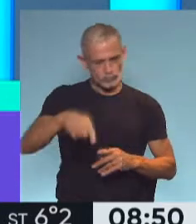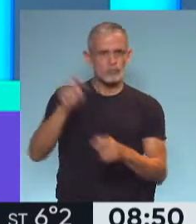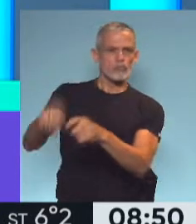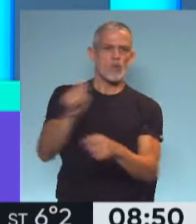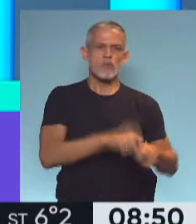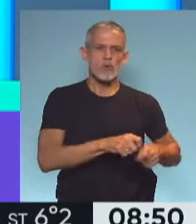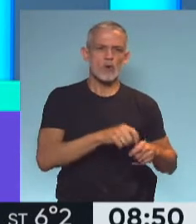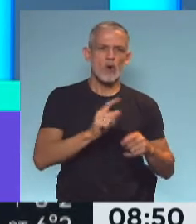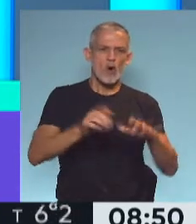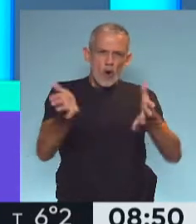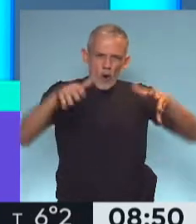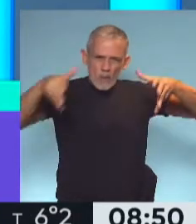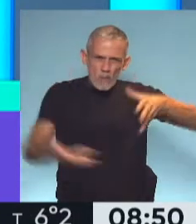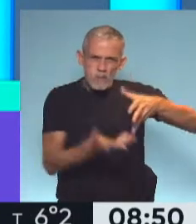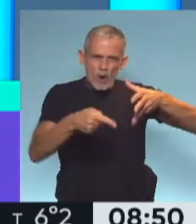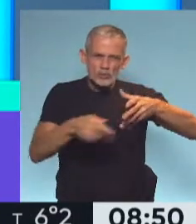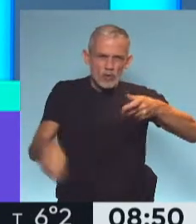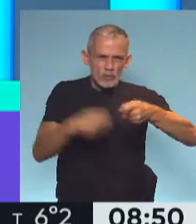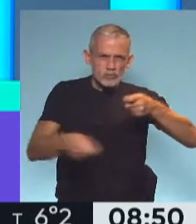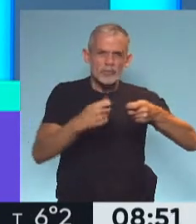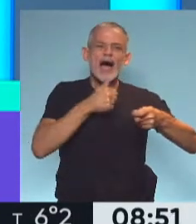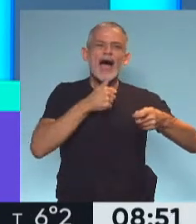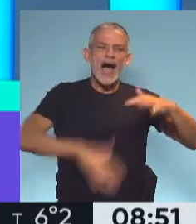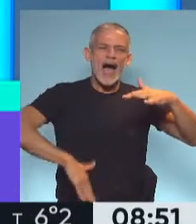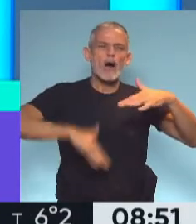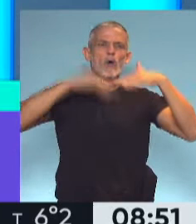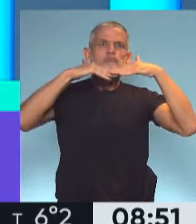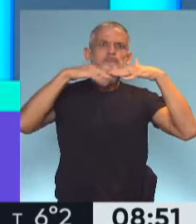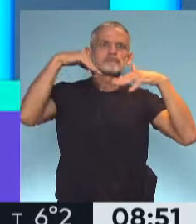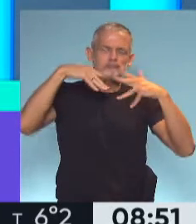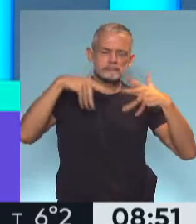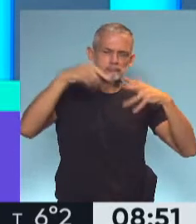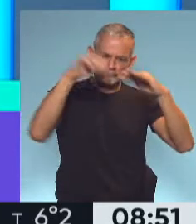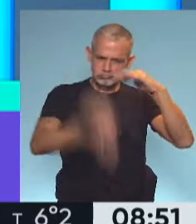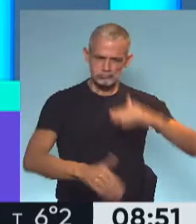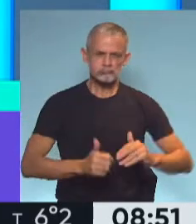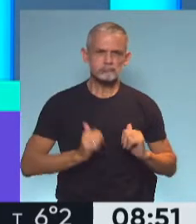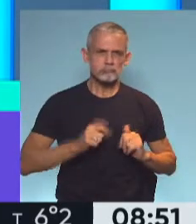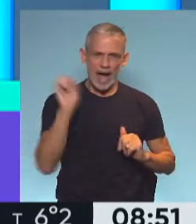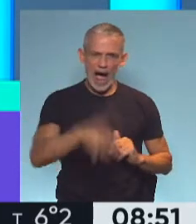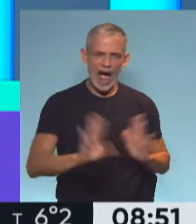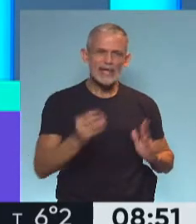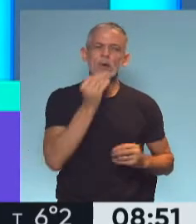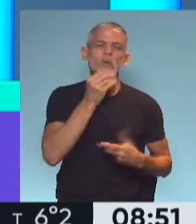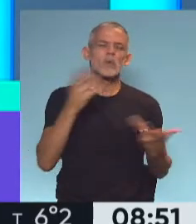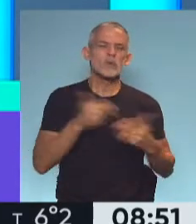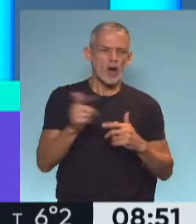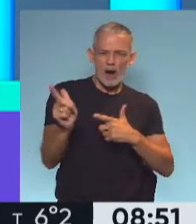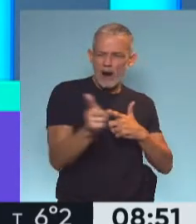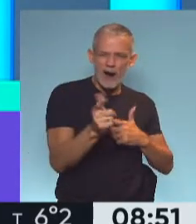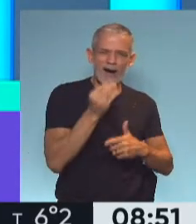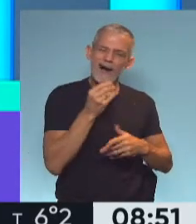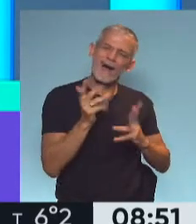pozos en las estaban llenos de agua congelada además los ponían simulaban fusilamientos